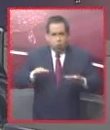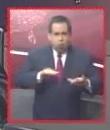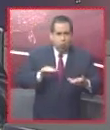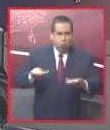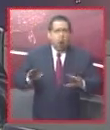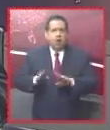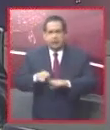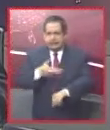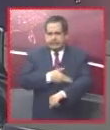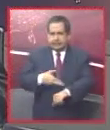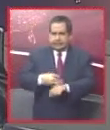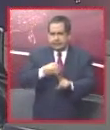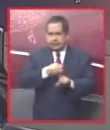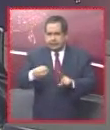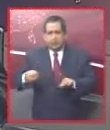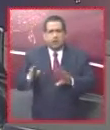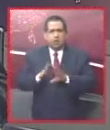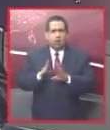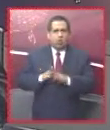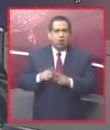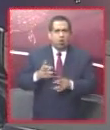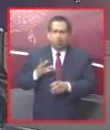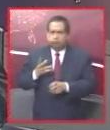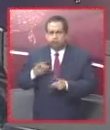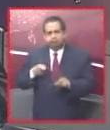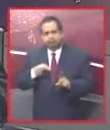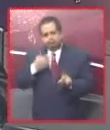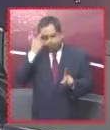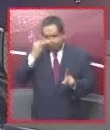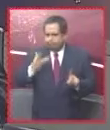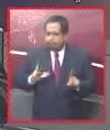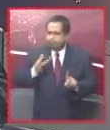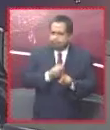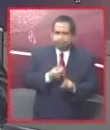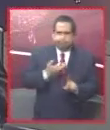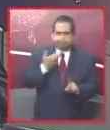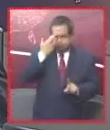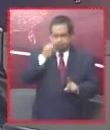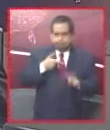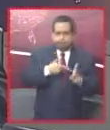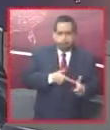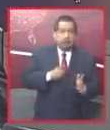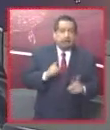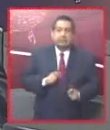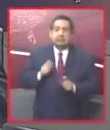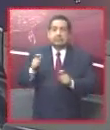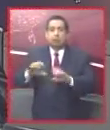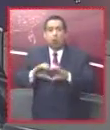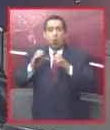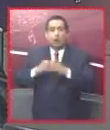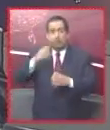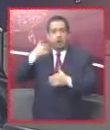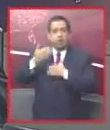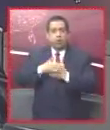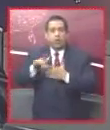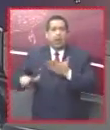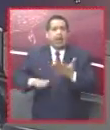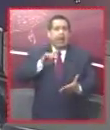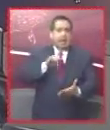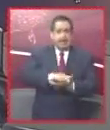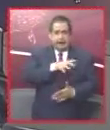regula la atención a víctimas como materia concurrente. El objetivo de esta modificación constitucional es facultar al Congreso de la Unión para expedir la